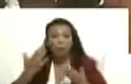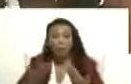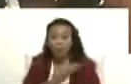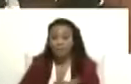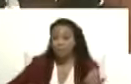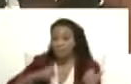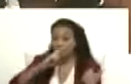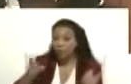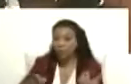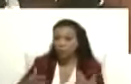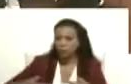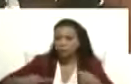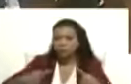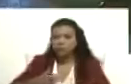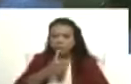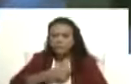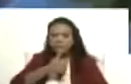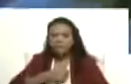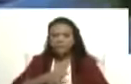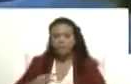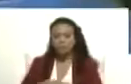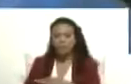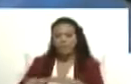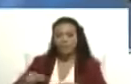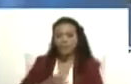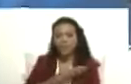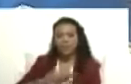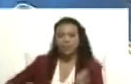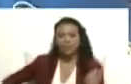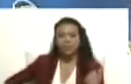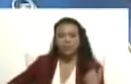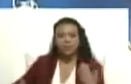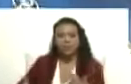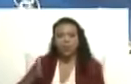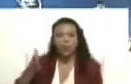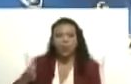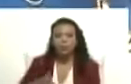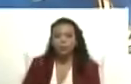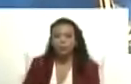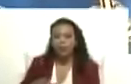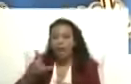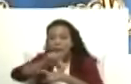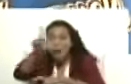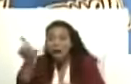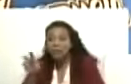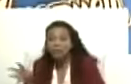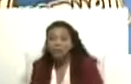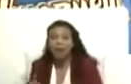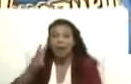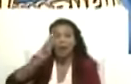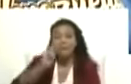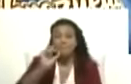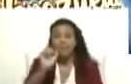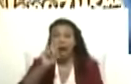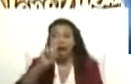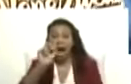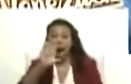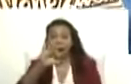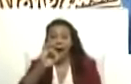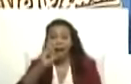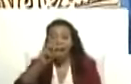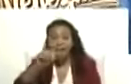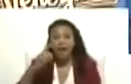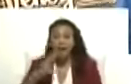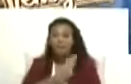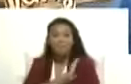presidente Maduro, ese señor se dirigió a la sierra de Paracaima, en el territorio que es